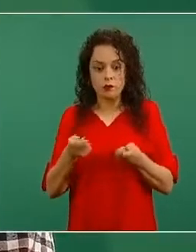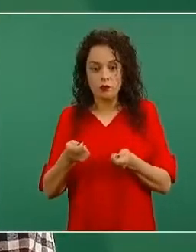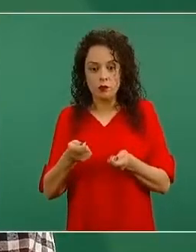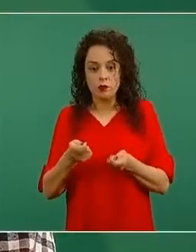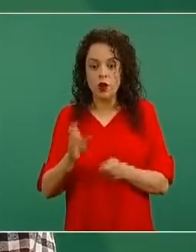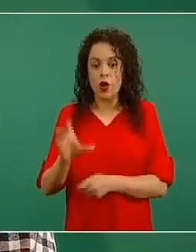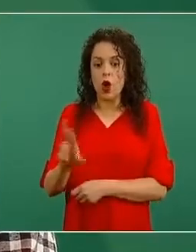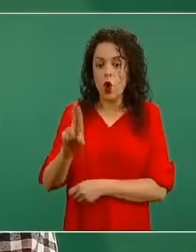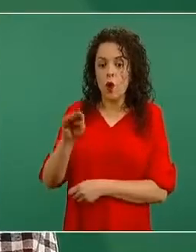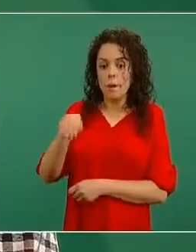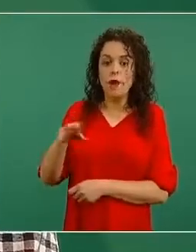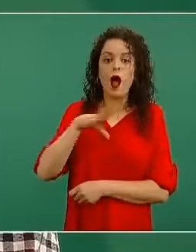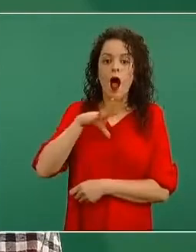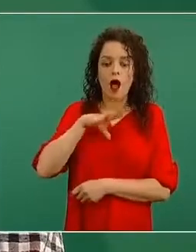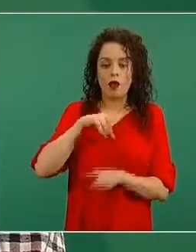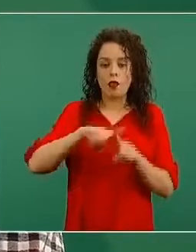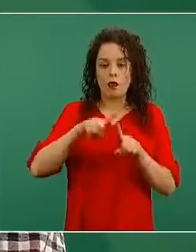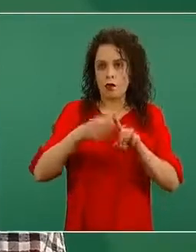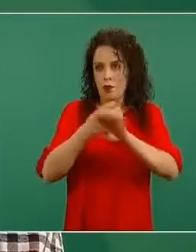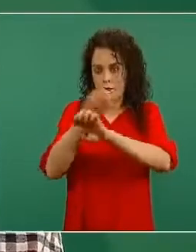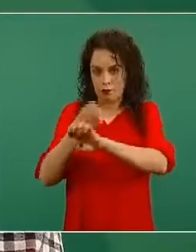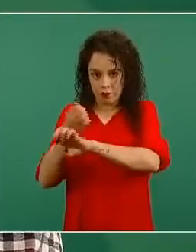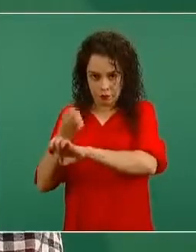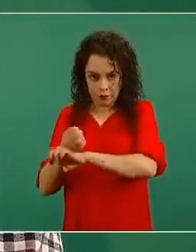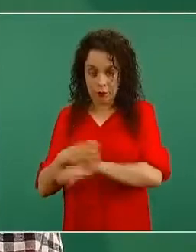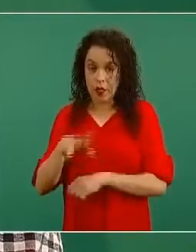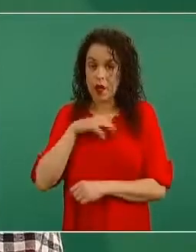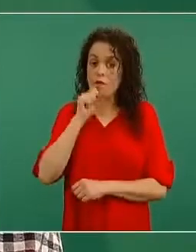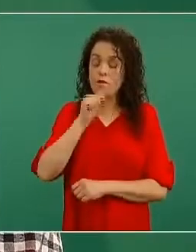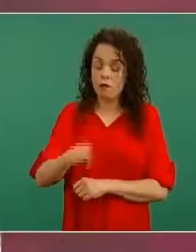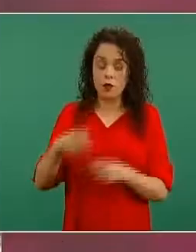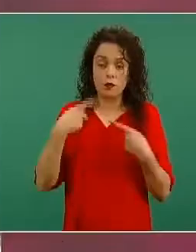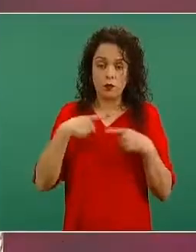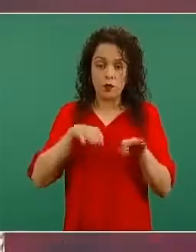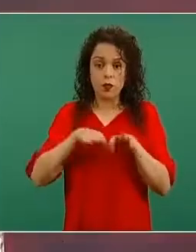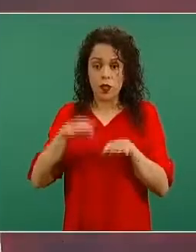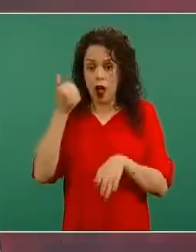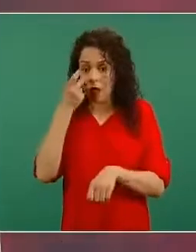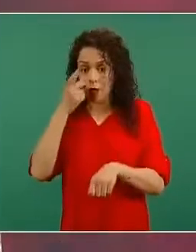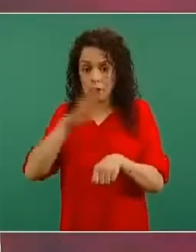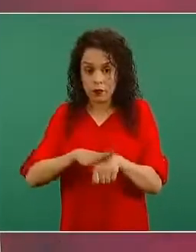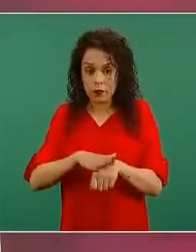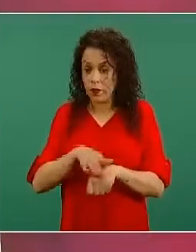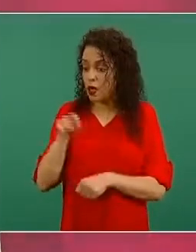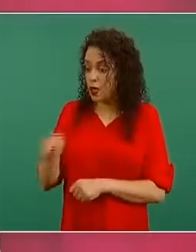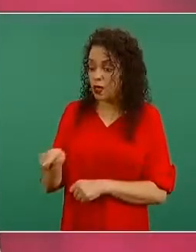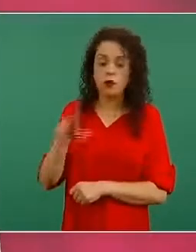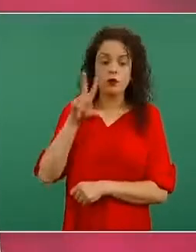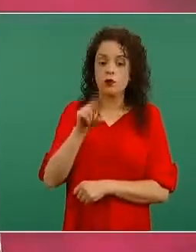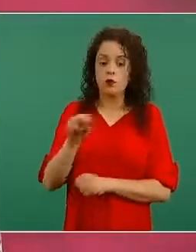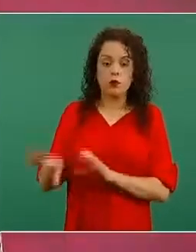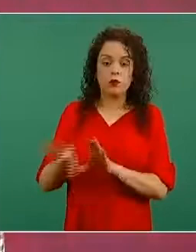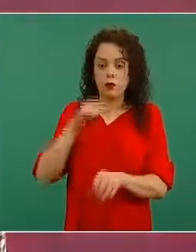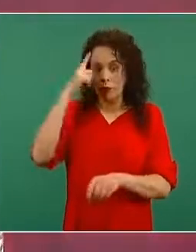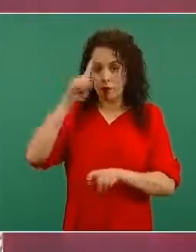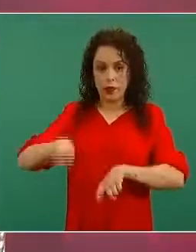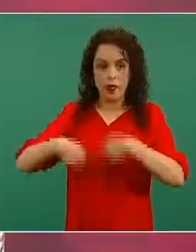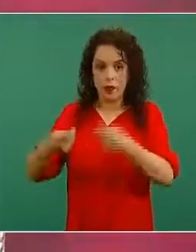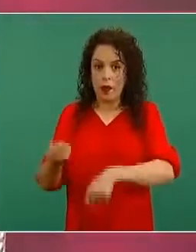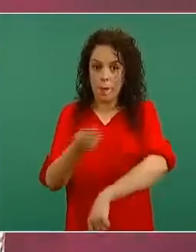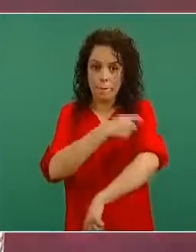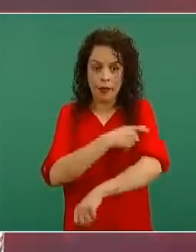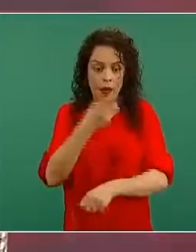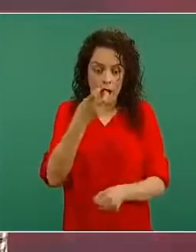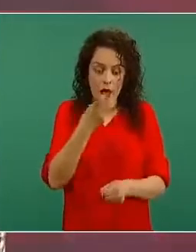las entidades federativas. Hay personal administrativo de estas unidades, ellos no son elegibles para ser vacunados en esta